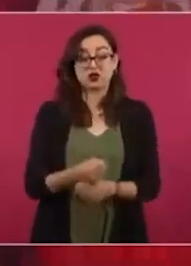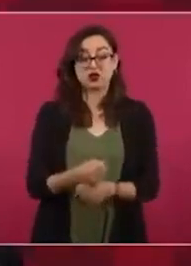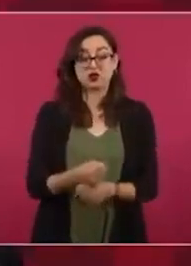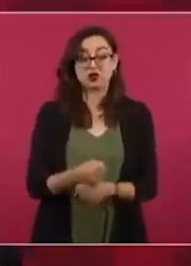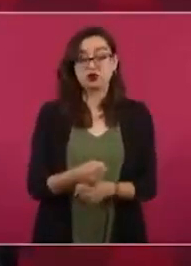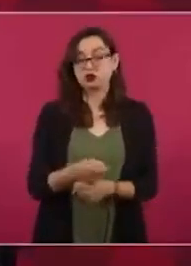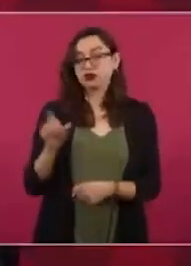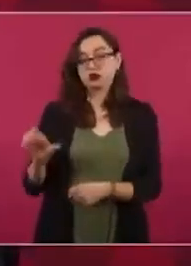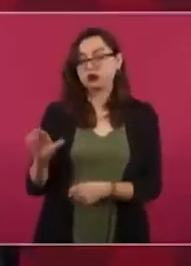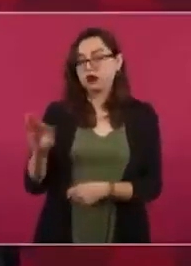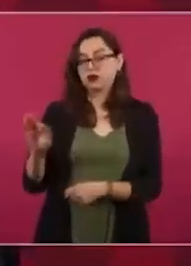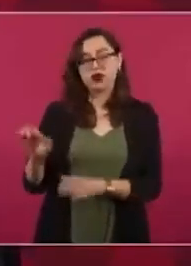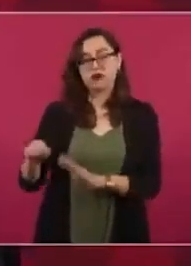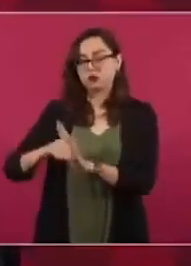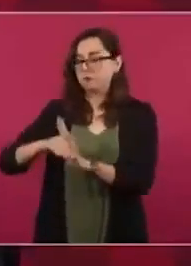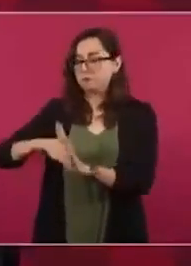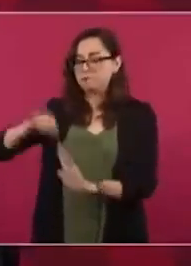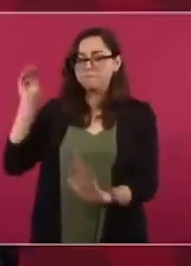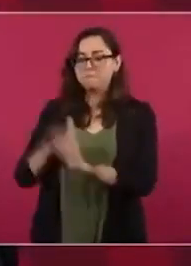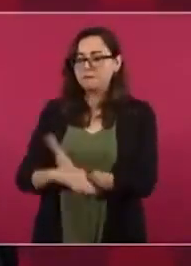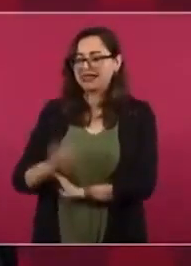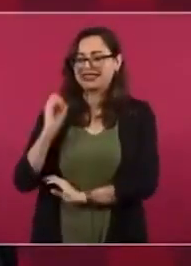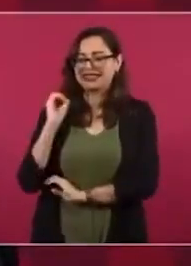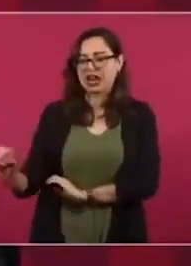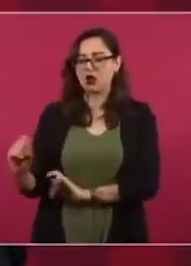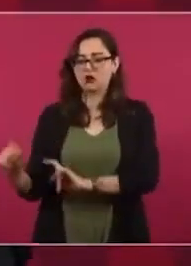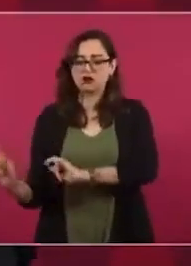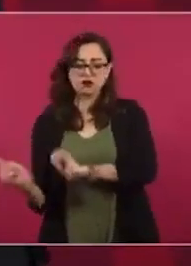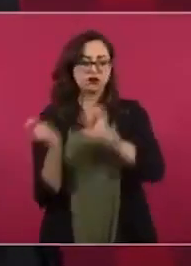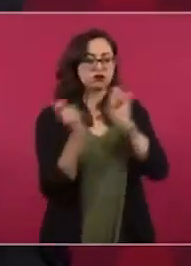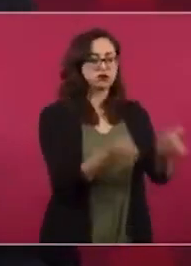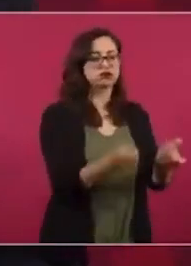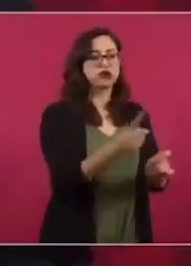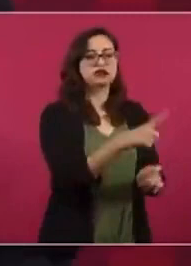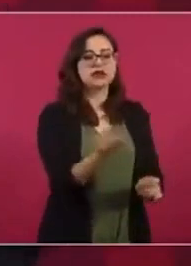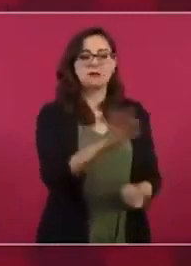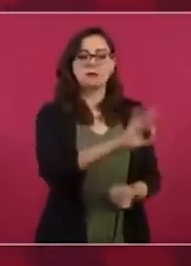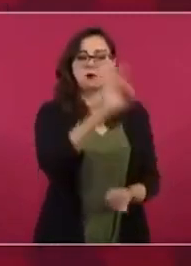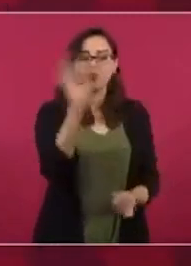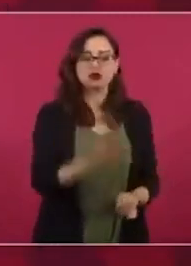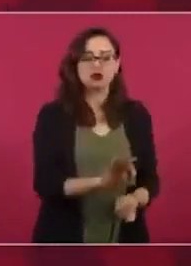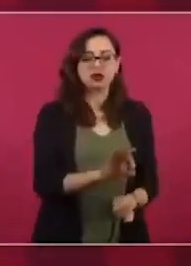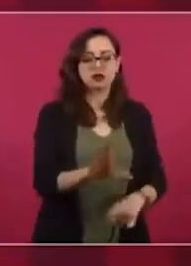iba a desaparecer la Comisión Federal. Entonces les propuse